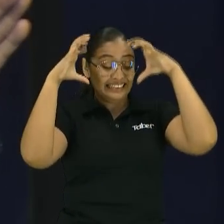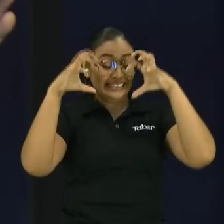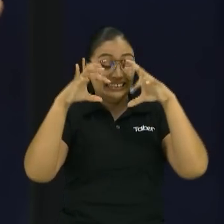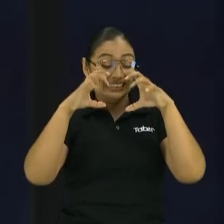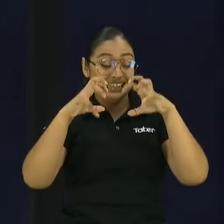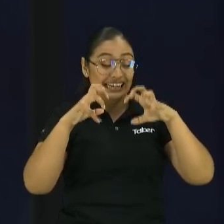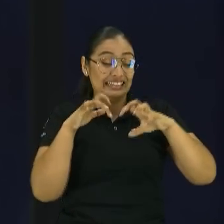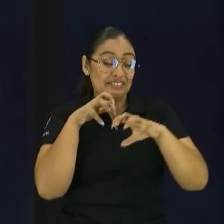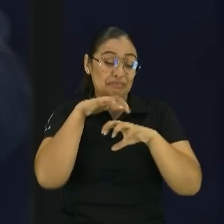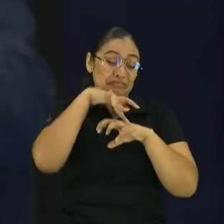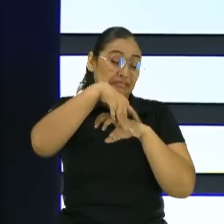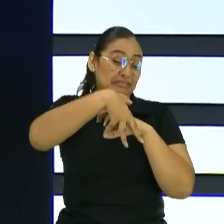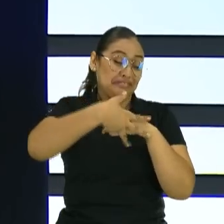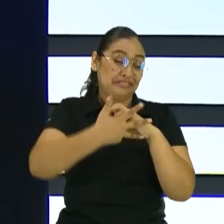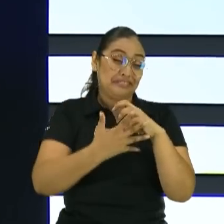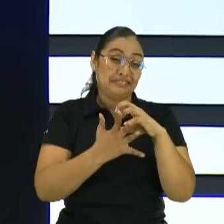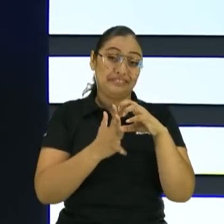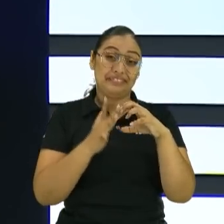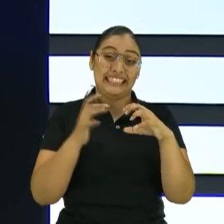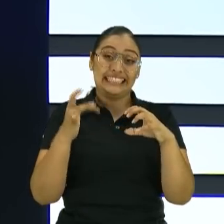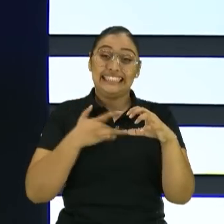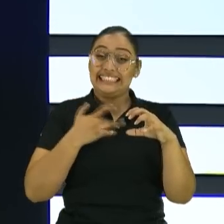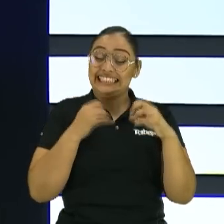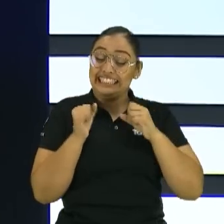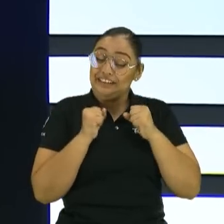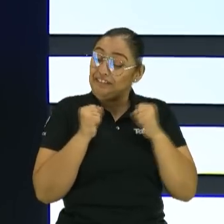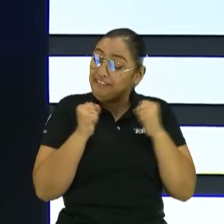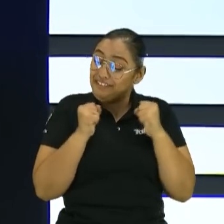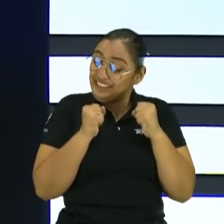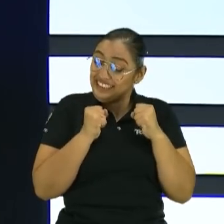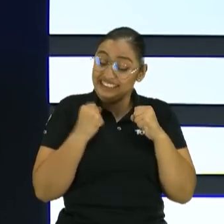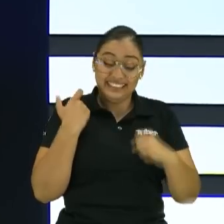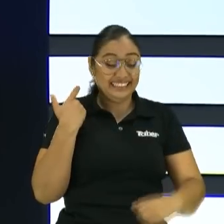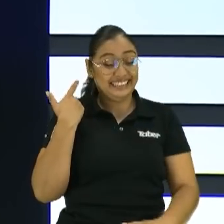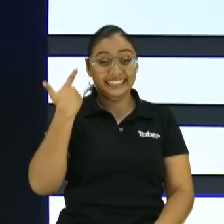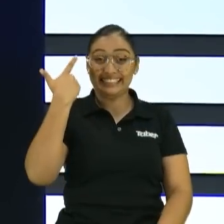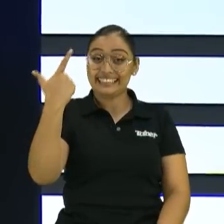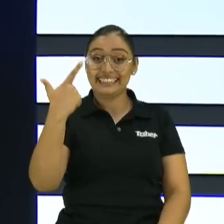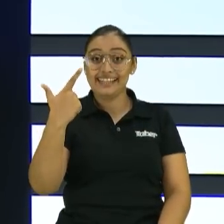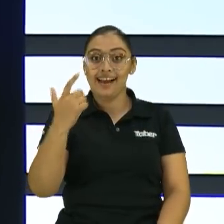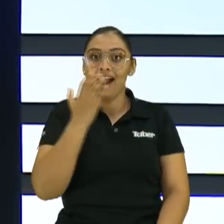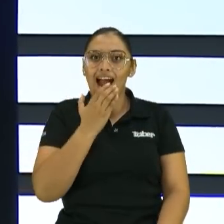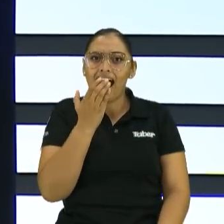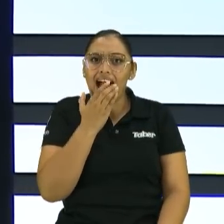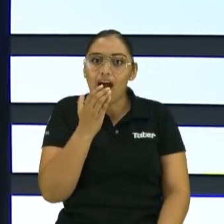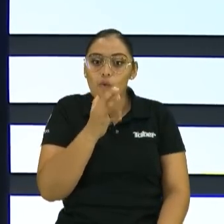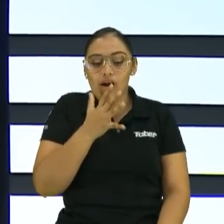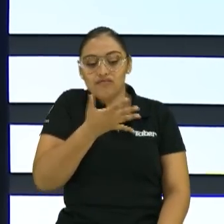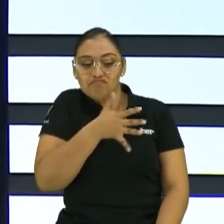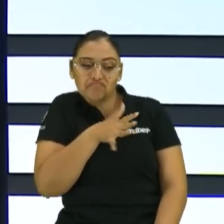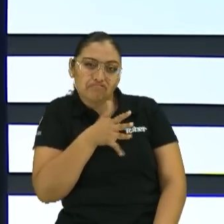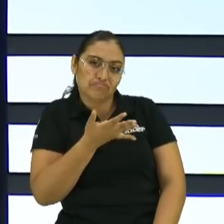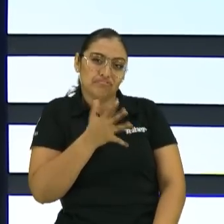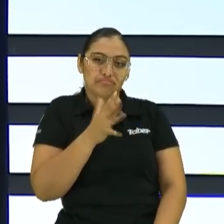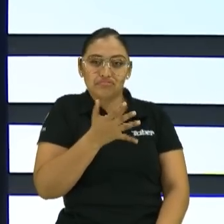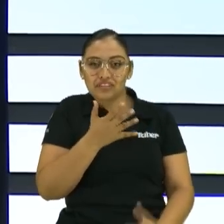solo usted siente un frío descomunal el agua tibia no